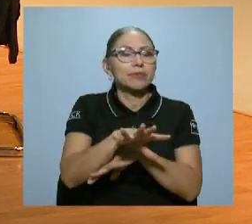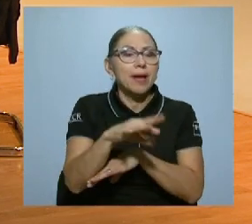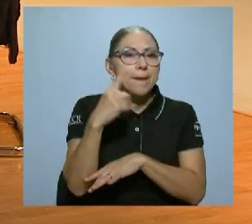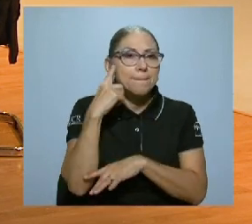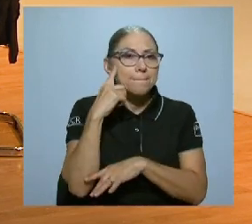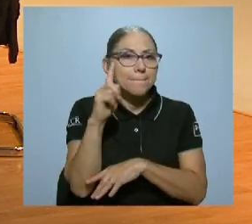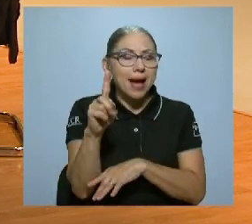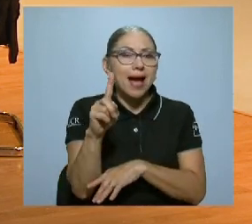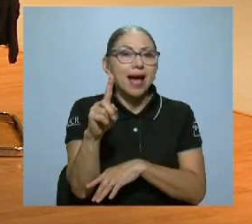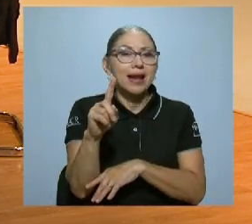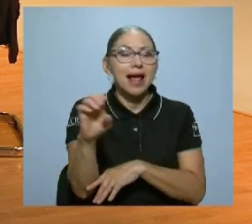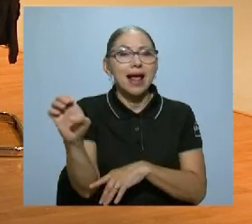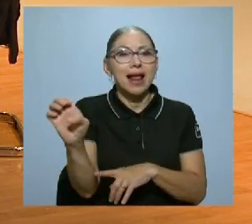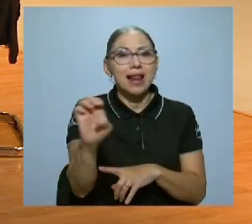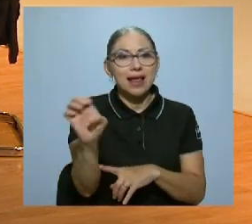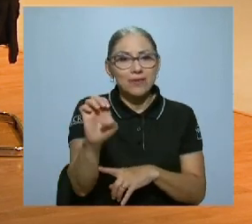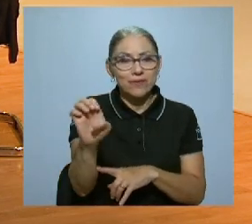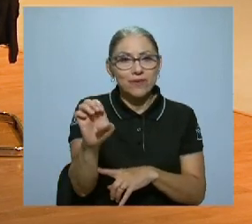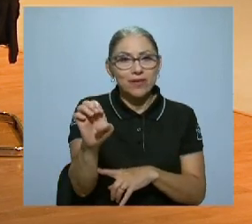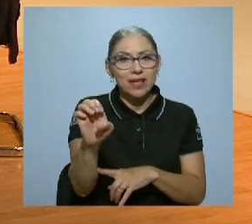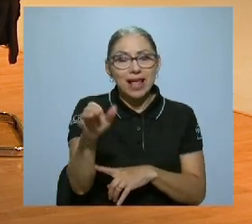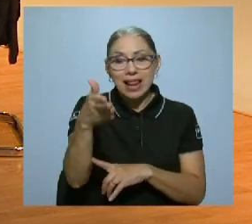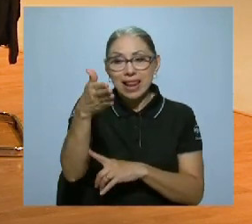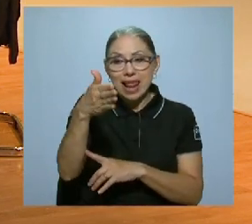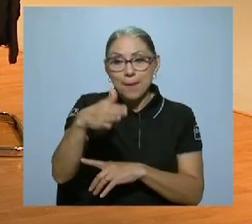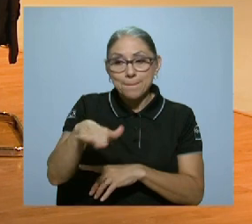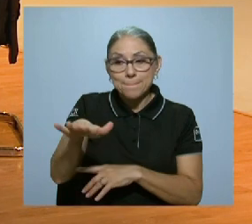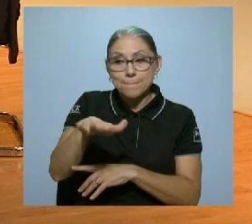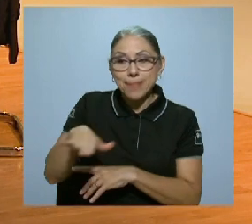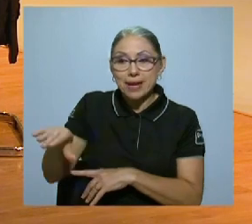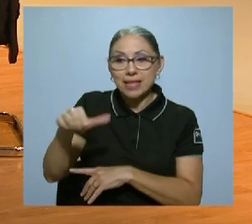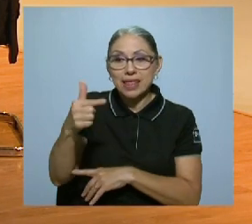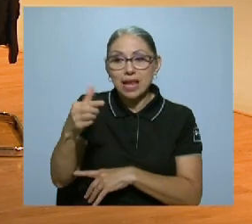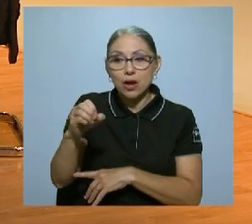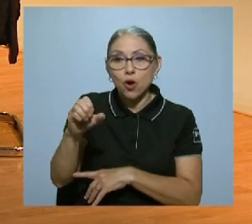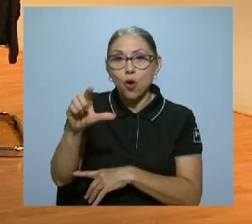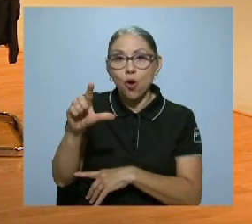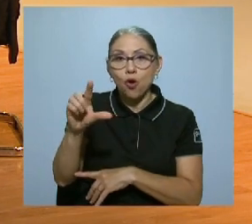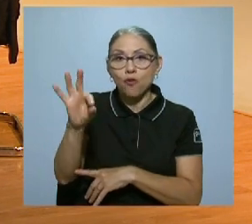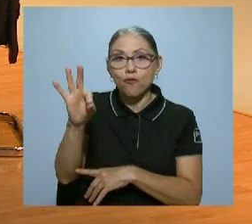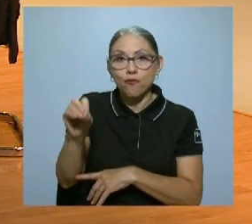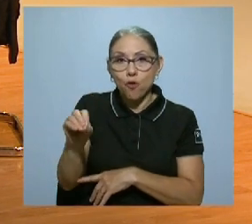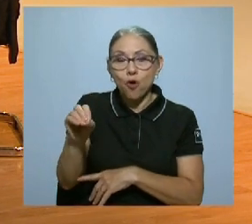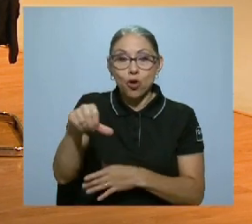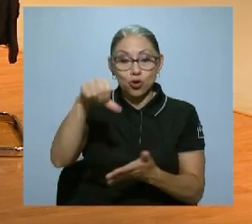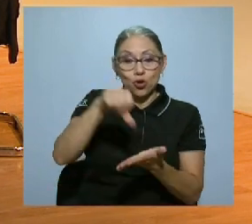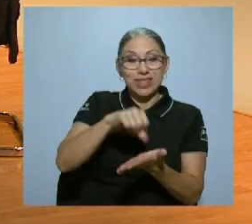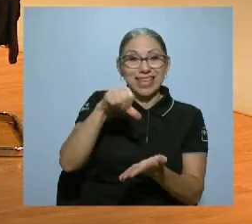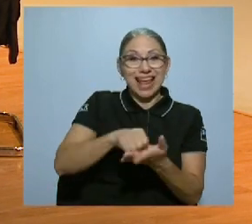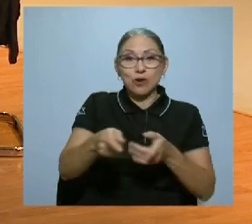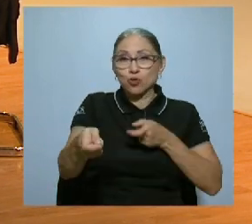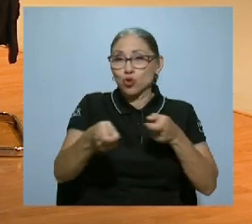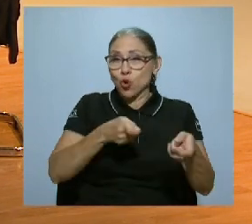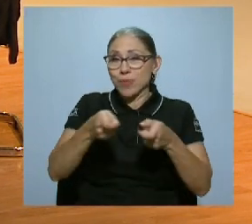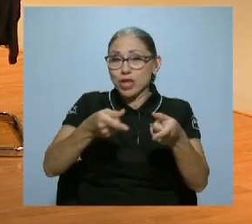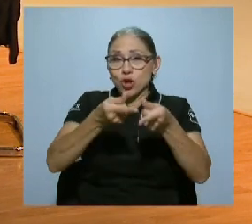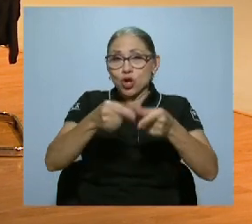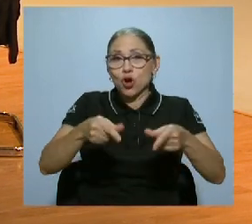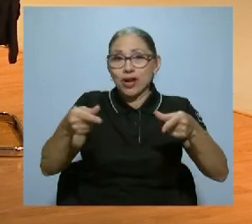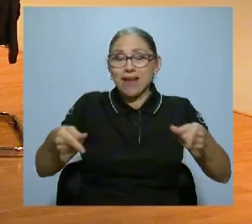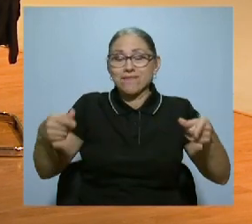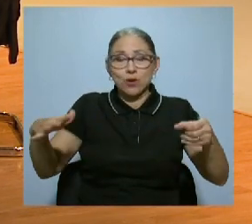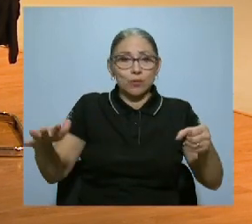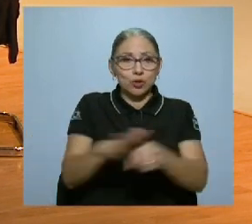elemento energético, la parte del Golfo, en donde Irán tiene un dominio geográfico absoluto en la parte del